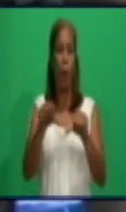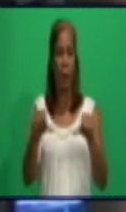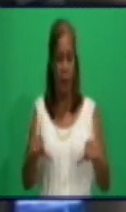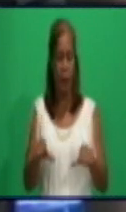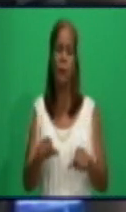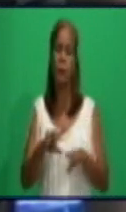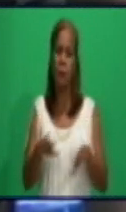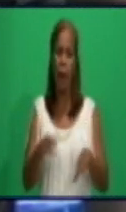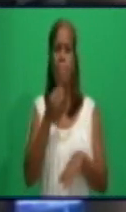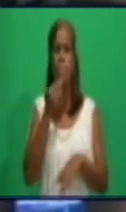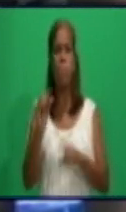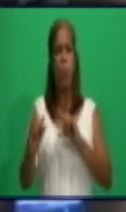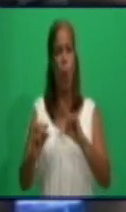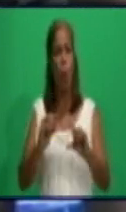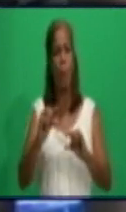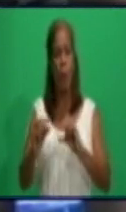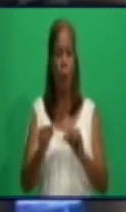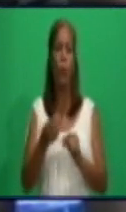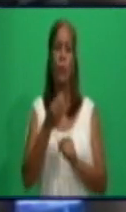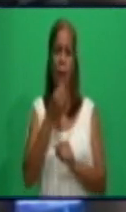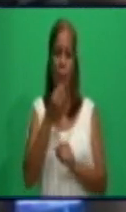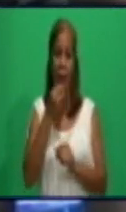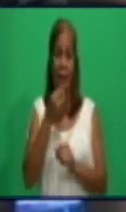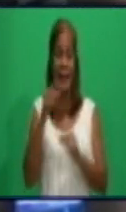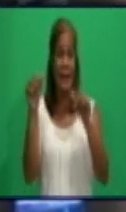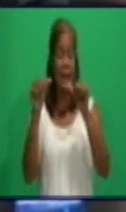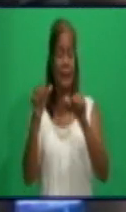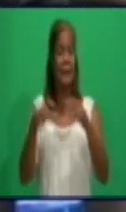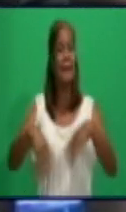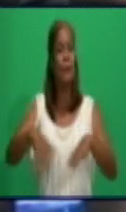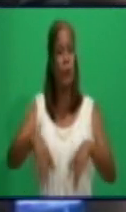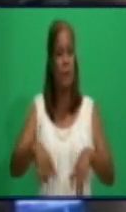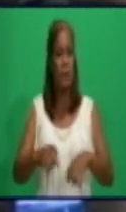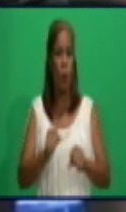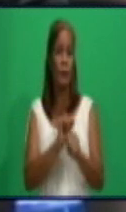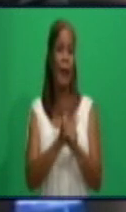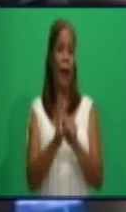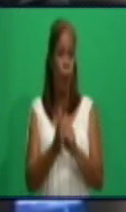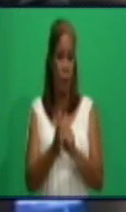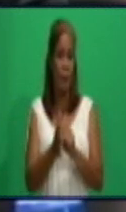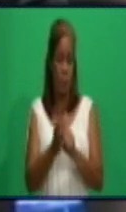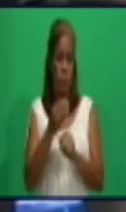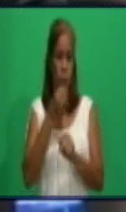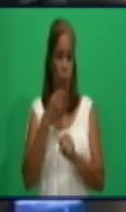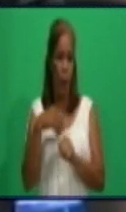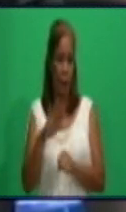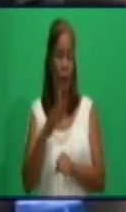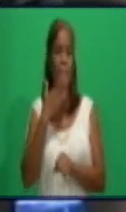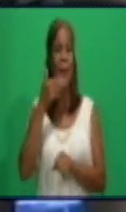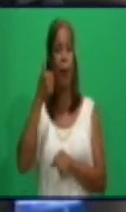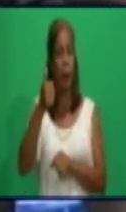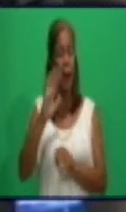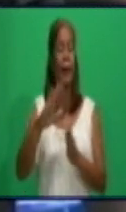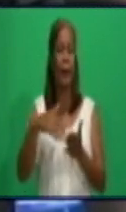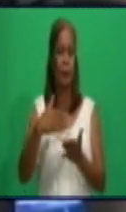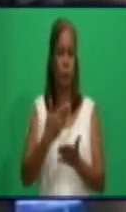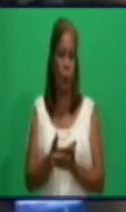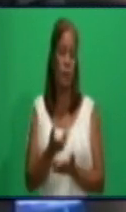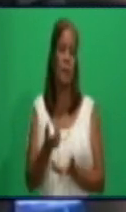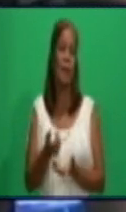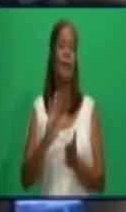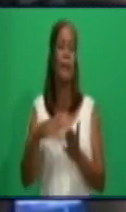actividad y la situación epidemiológica lo permita, estos pacientes, como ya se tiene en el hospital su registro con la dirección,